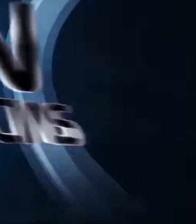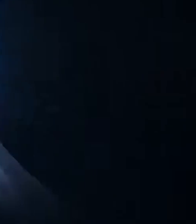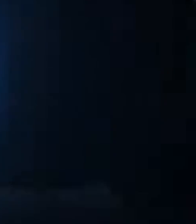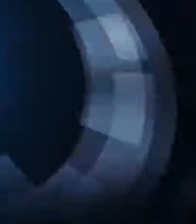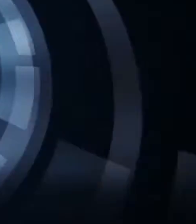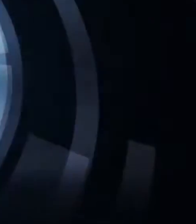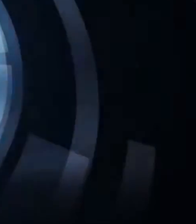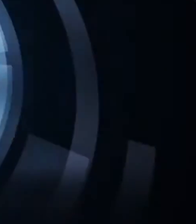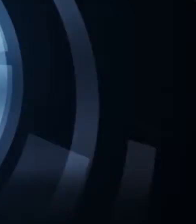¡Gracias!